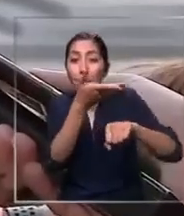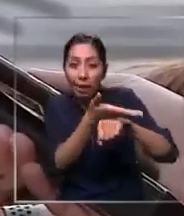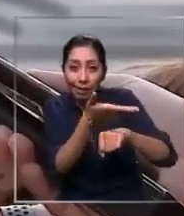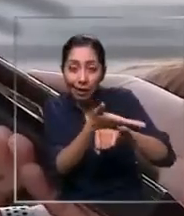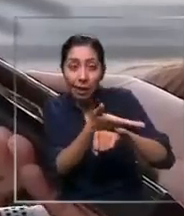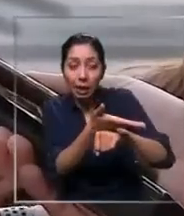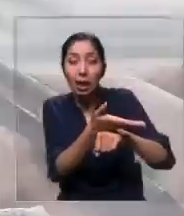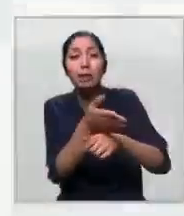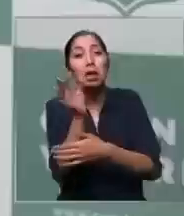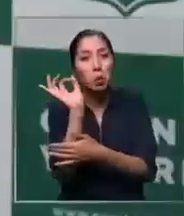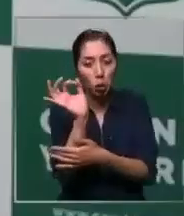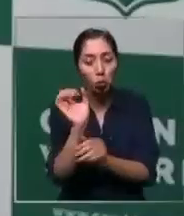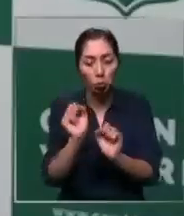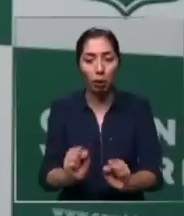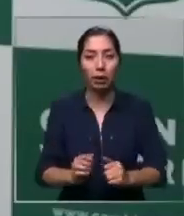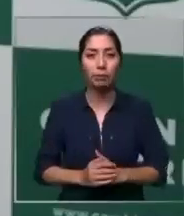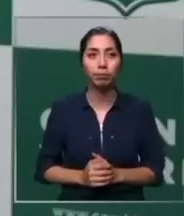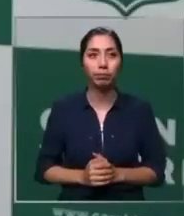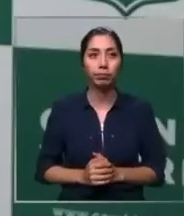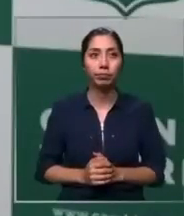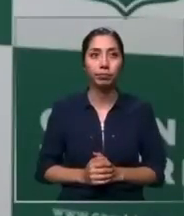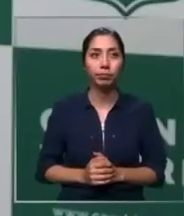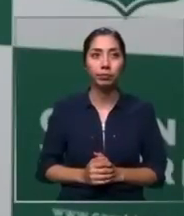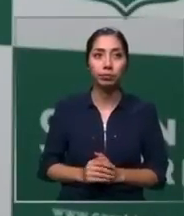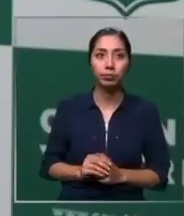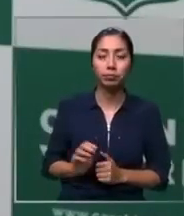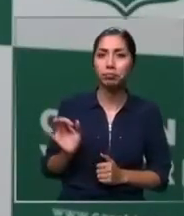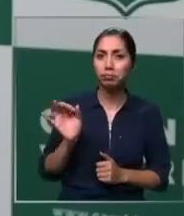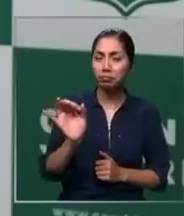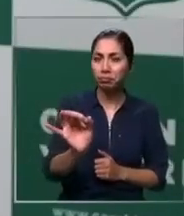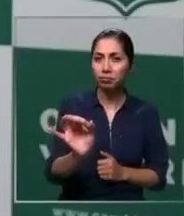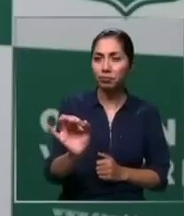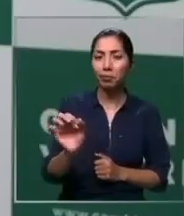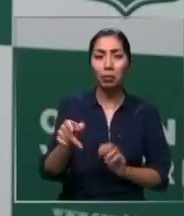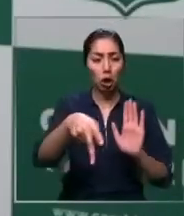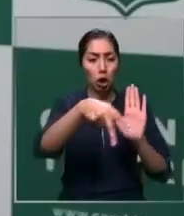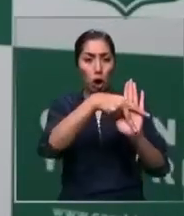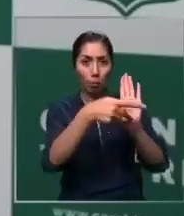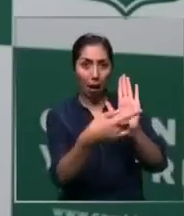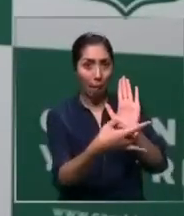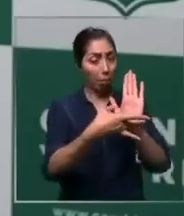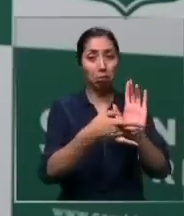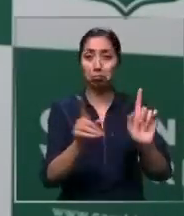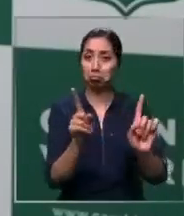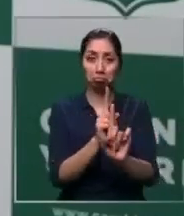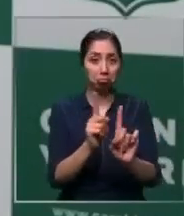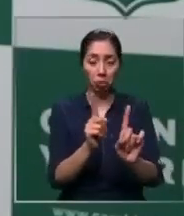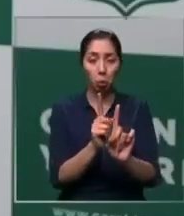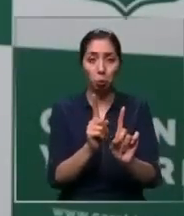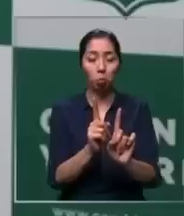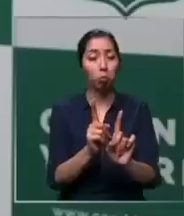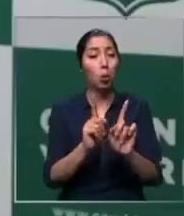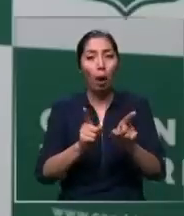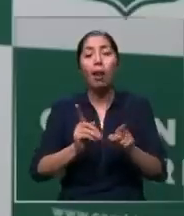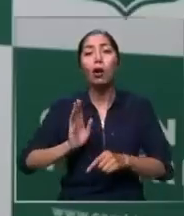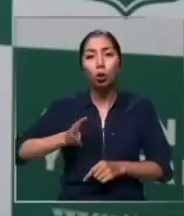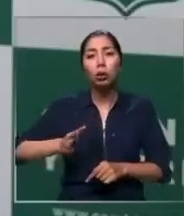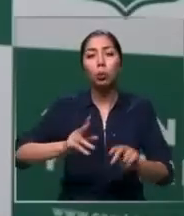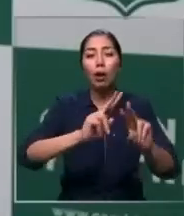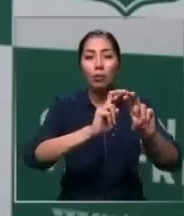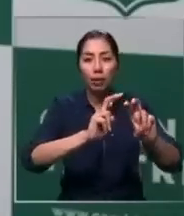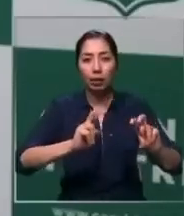las respectivas reuniones. Aseguran que esto no habría infringido ningún tipo de norma y que no interferiría en la petición de investigar por parte de la Comisión